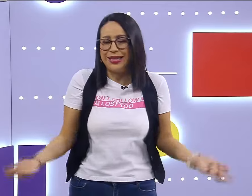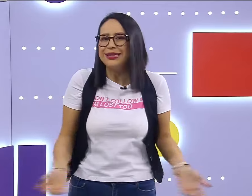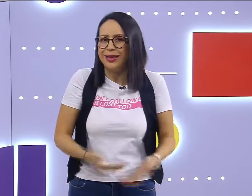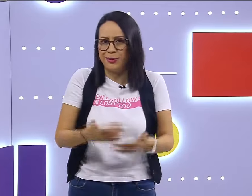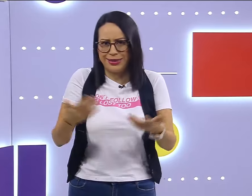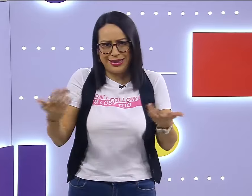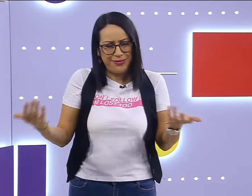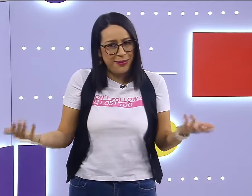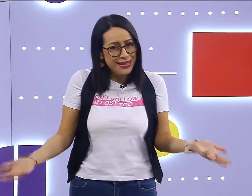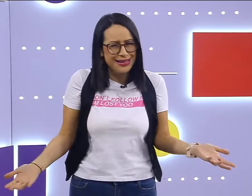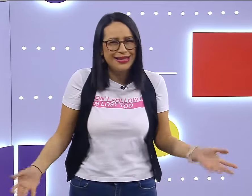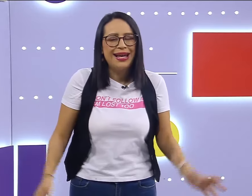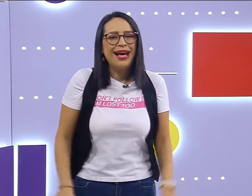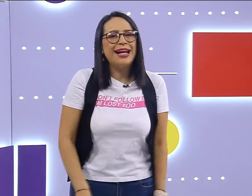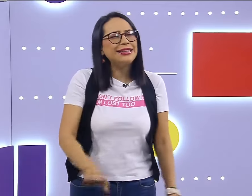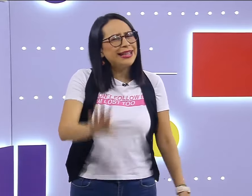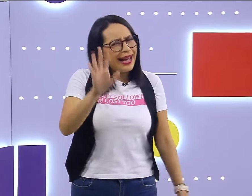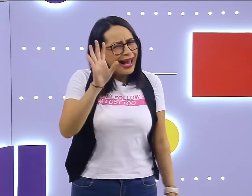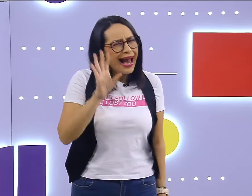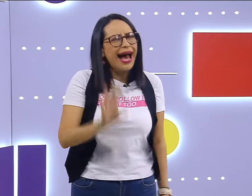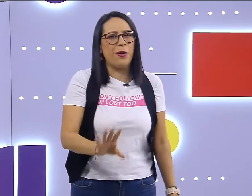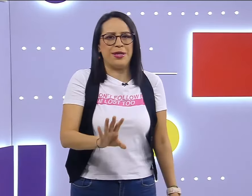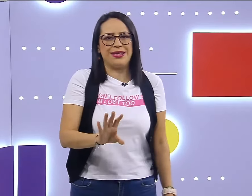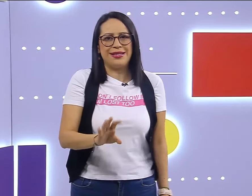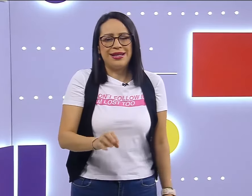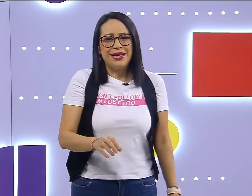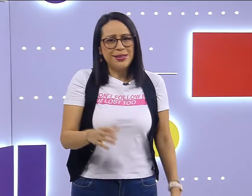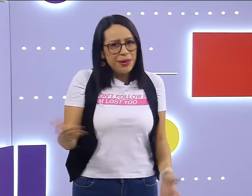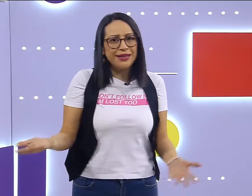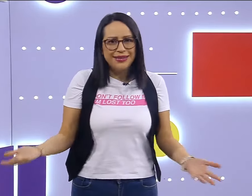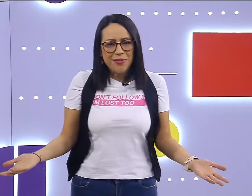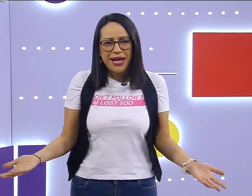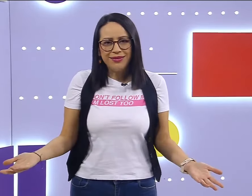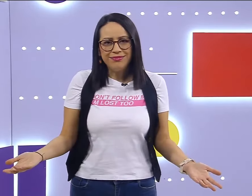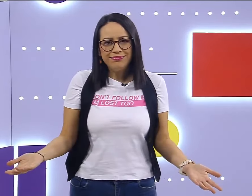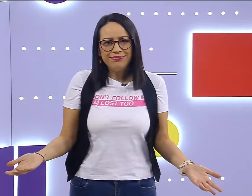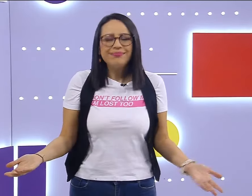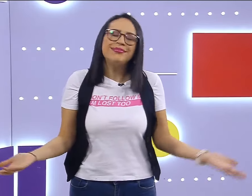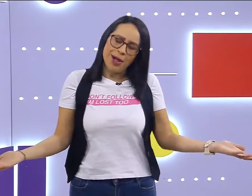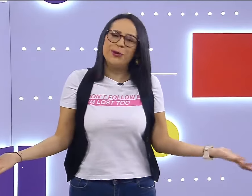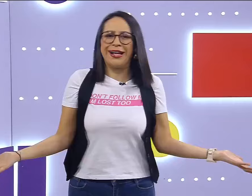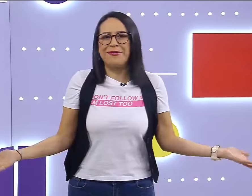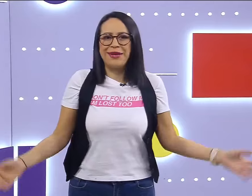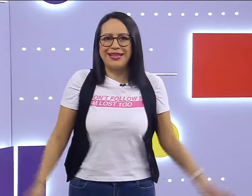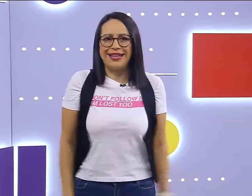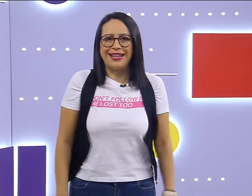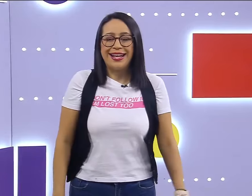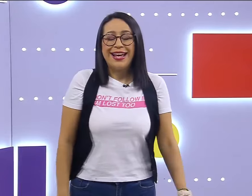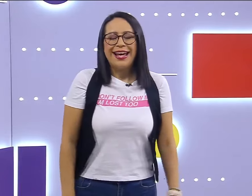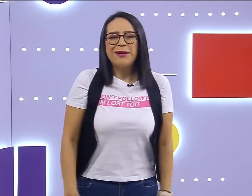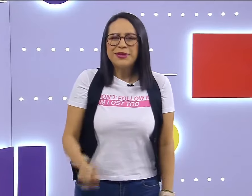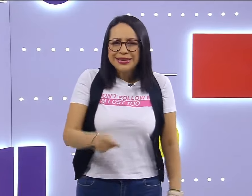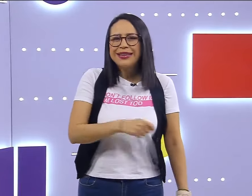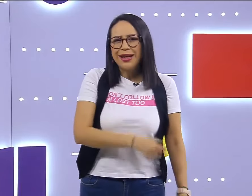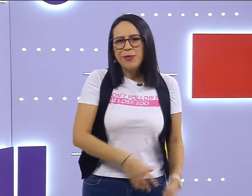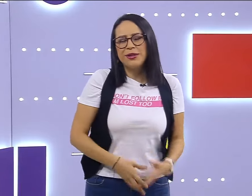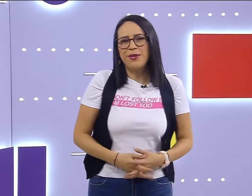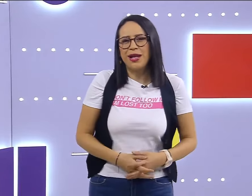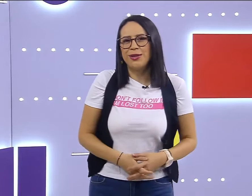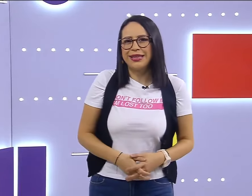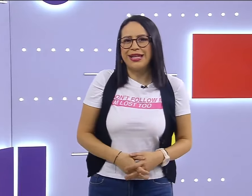nuestras tías y de nuestras mamases. Así que aguas. Es parte también de una campaña negra. El